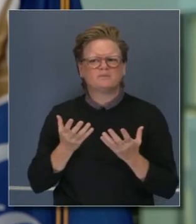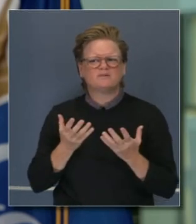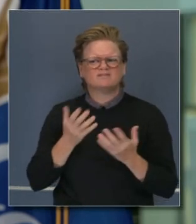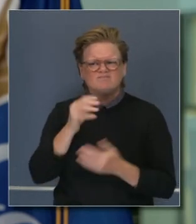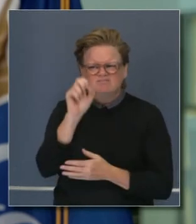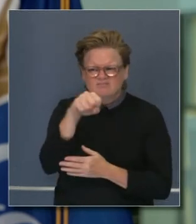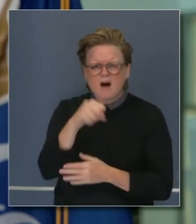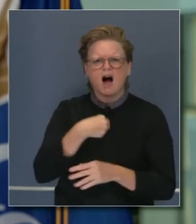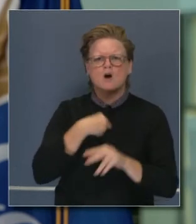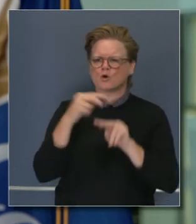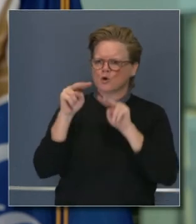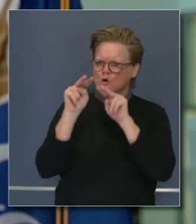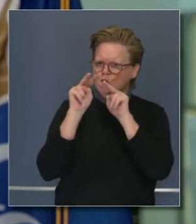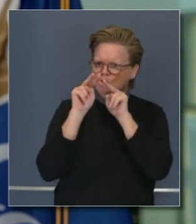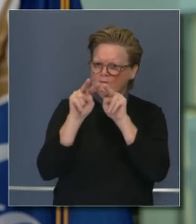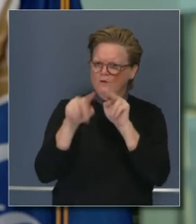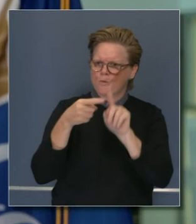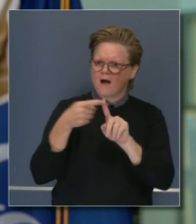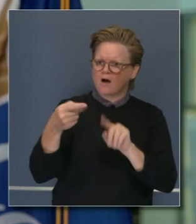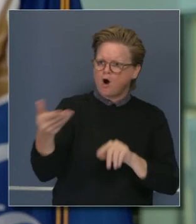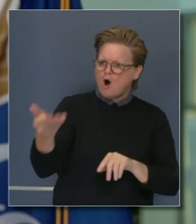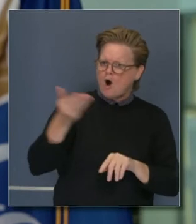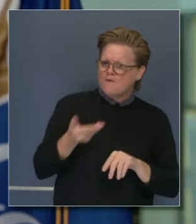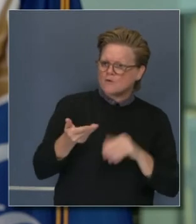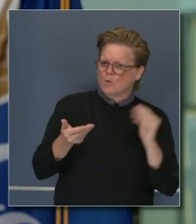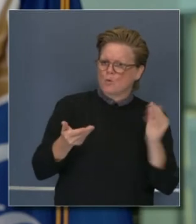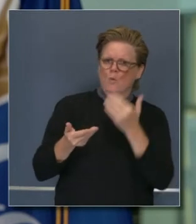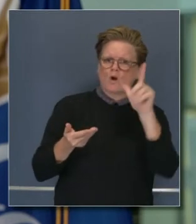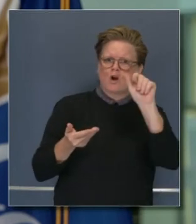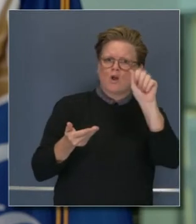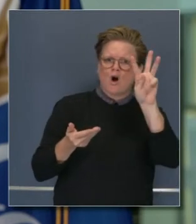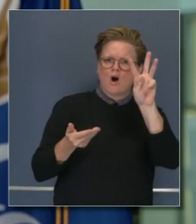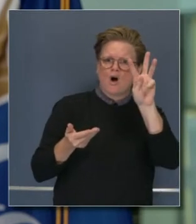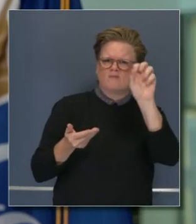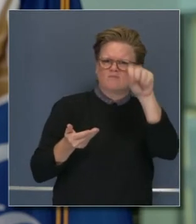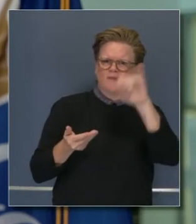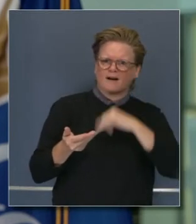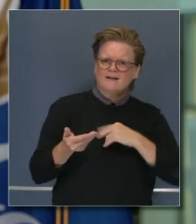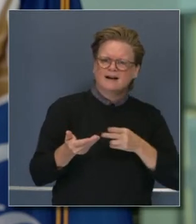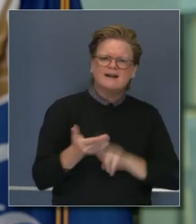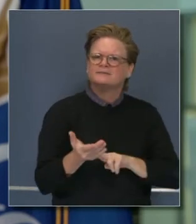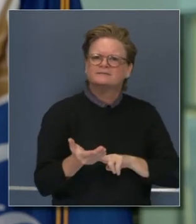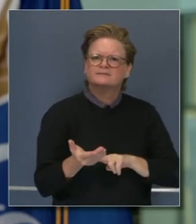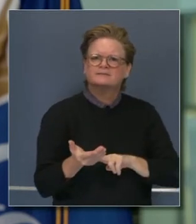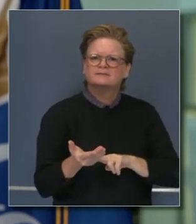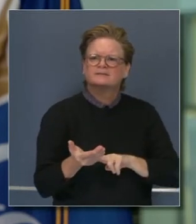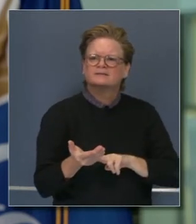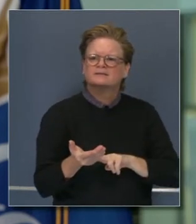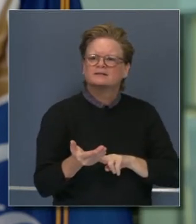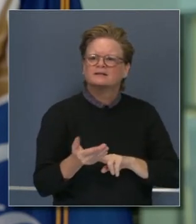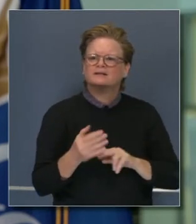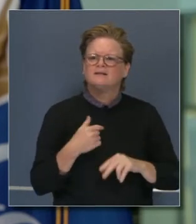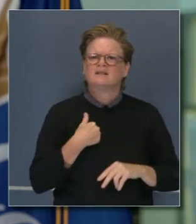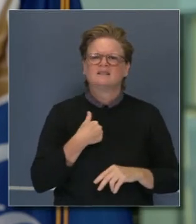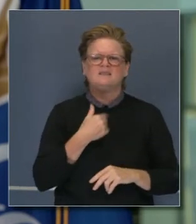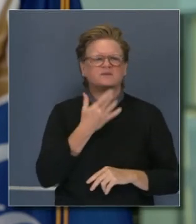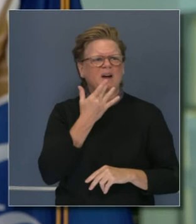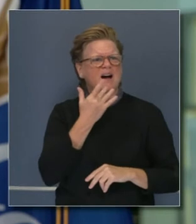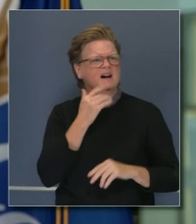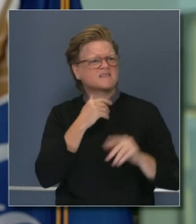gusto voy a firmar ese proyecto de ley. Sí, lo haré con mucho gusto y será ley en el estado de California.